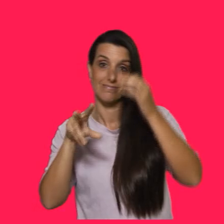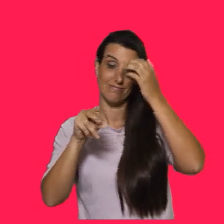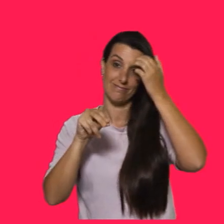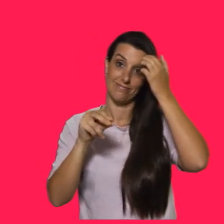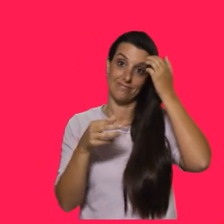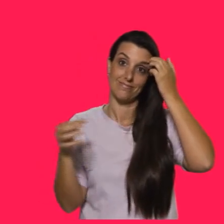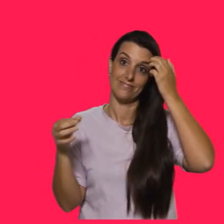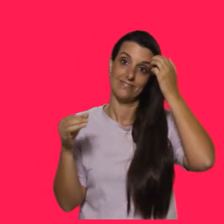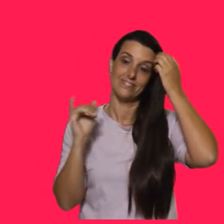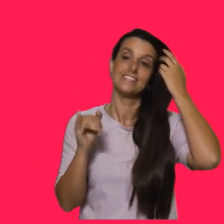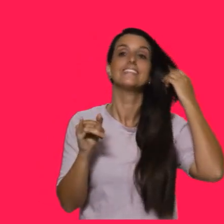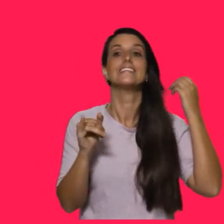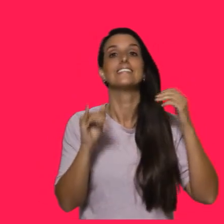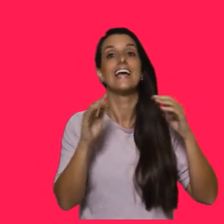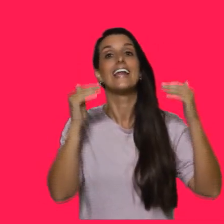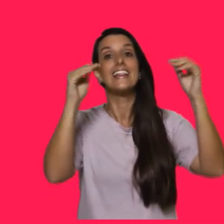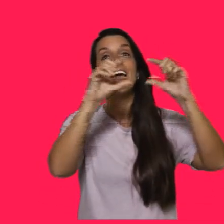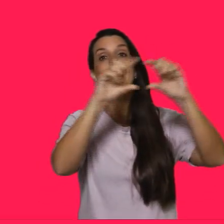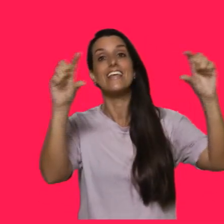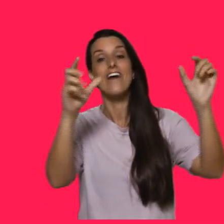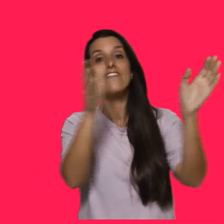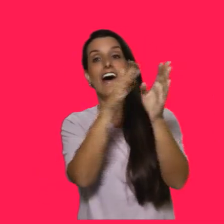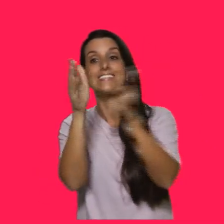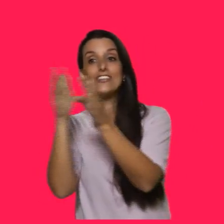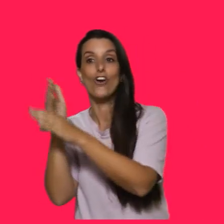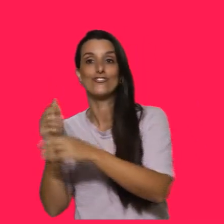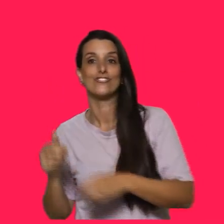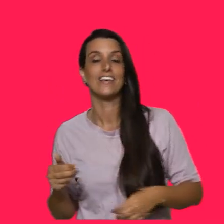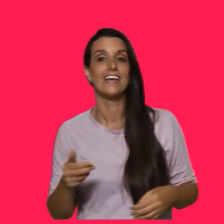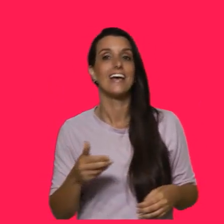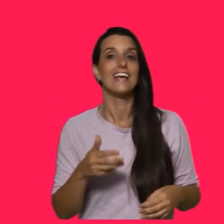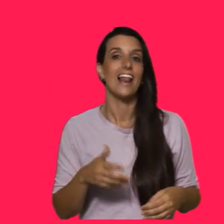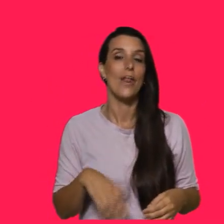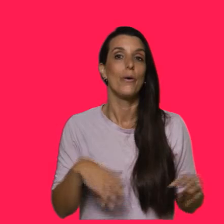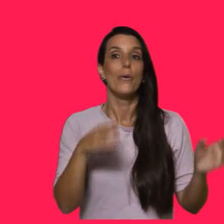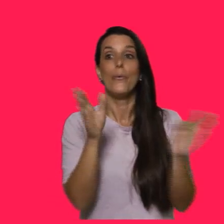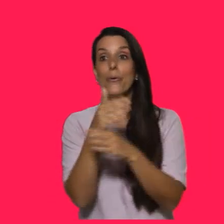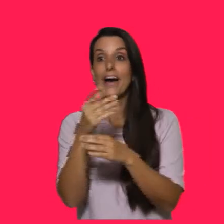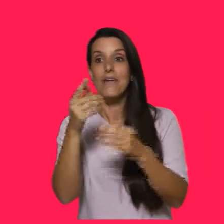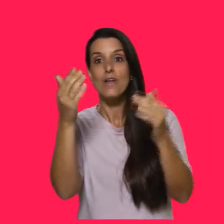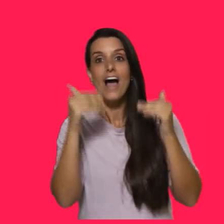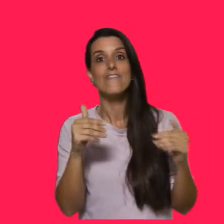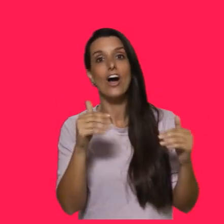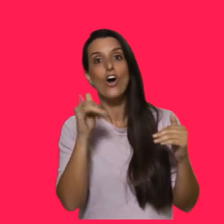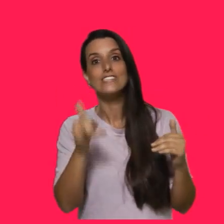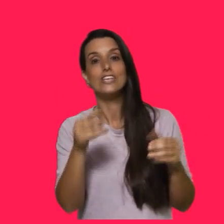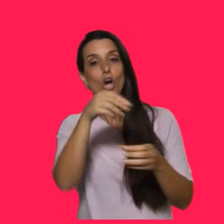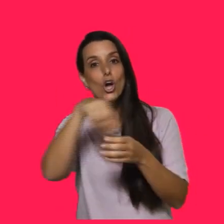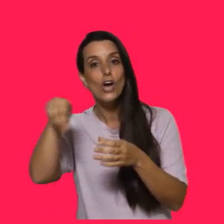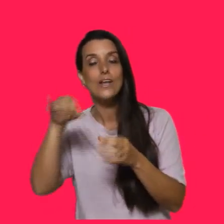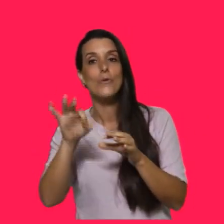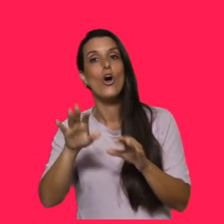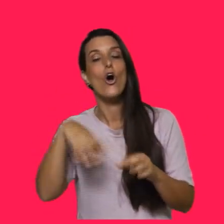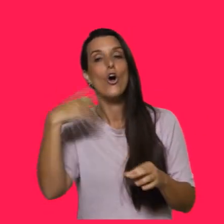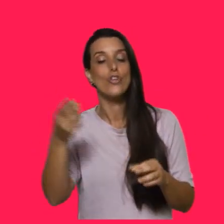es una maravilla. El estante de arriba están los que están vacíos, ¿no? Claro, exacto. Tienes hasta en eso el orden. No, una maravilla.